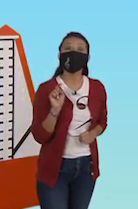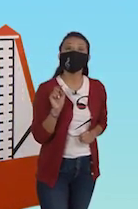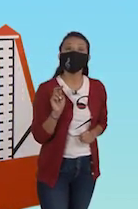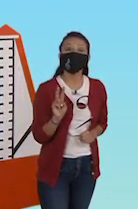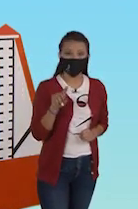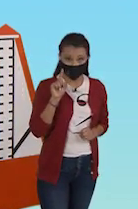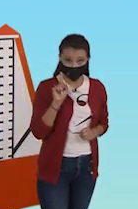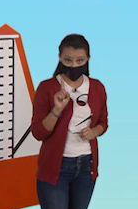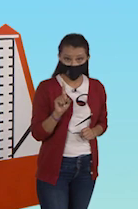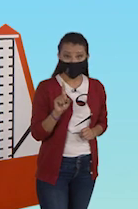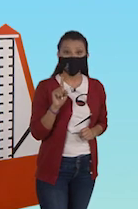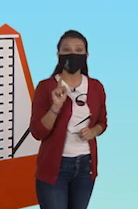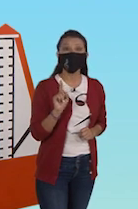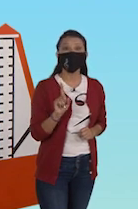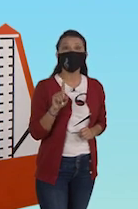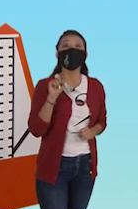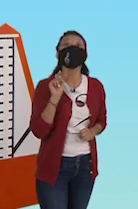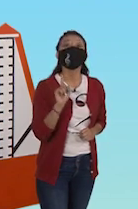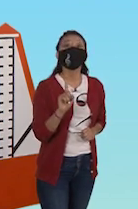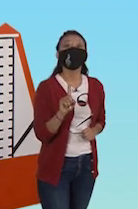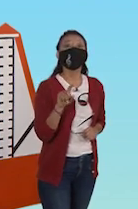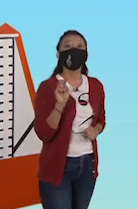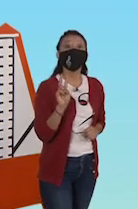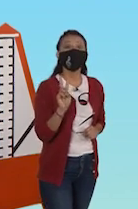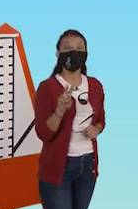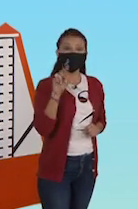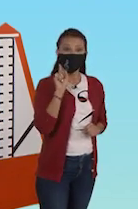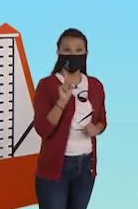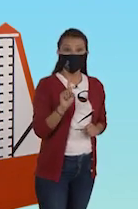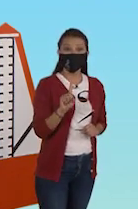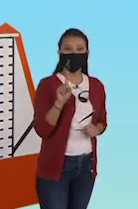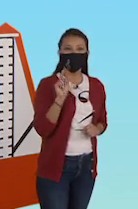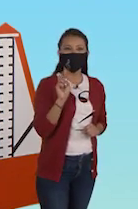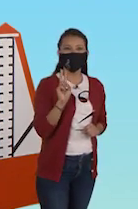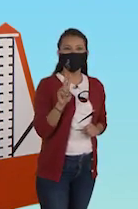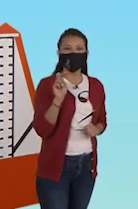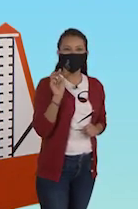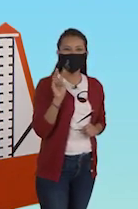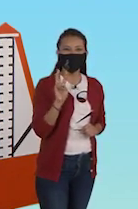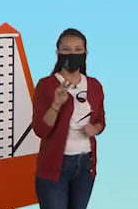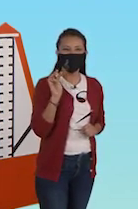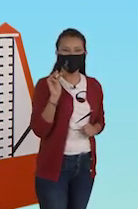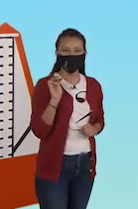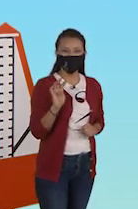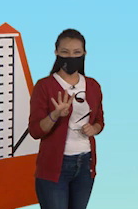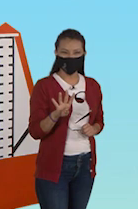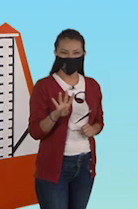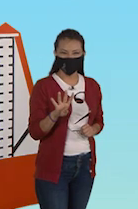ta, ta, ta, ta, ta.